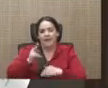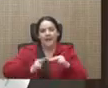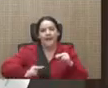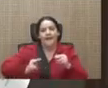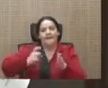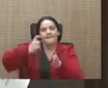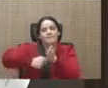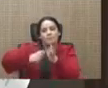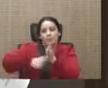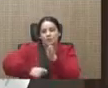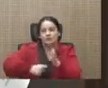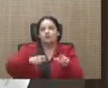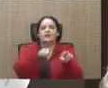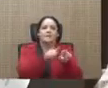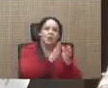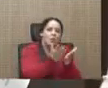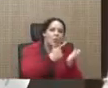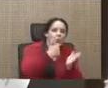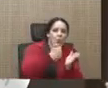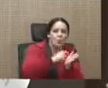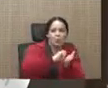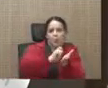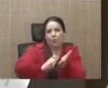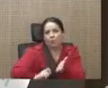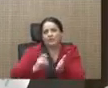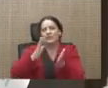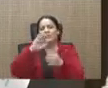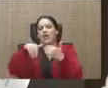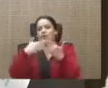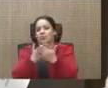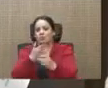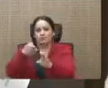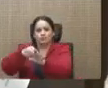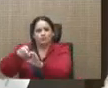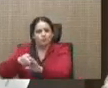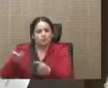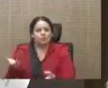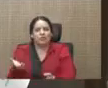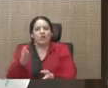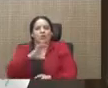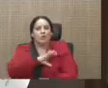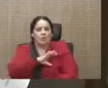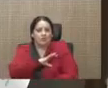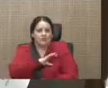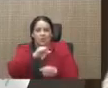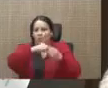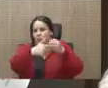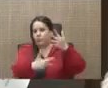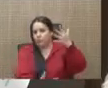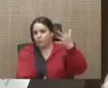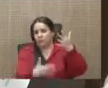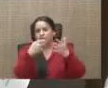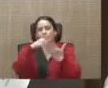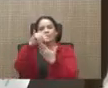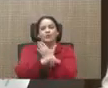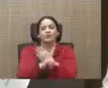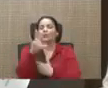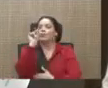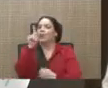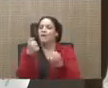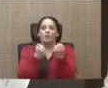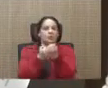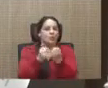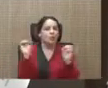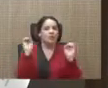útiles escolares y al combustible de las fuerzas policiales, entre otras iniciativas. No vamos a apoyar ninguna iniciativa que implique incrementar